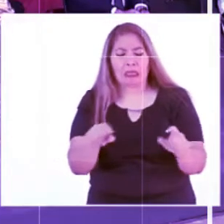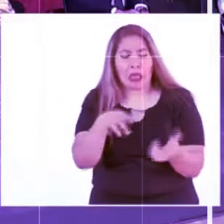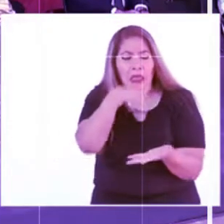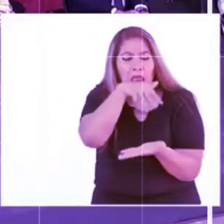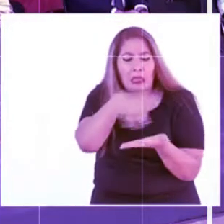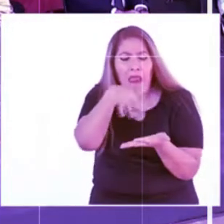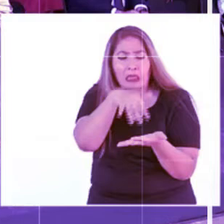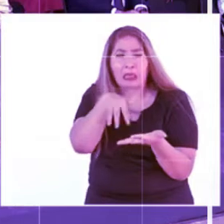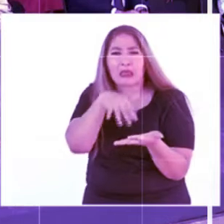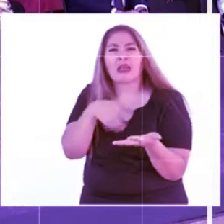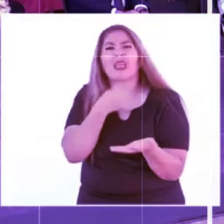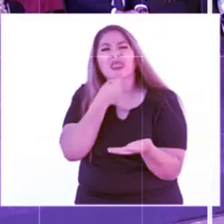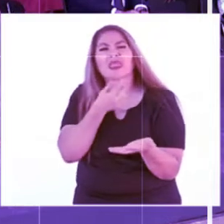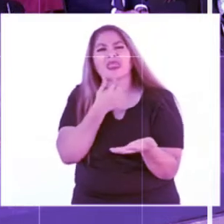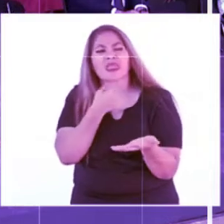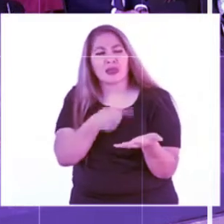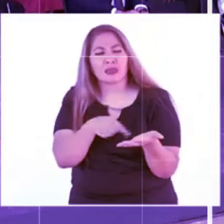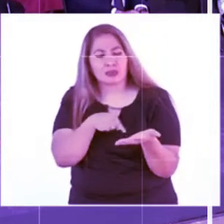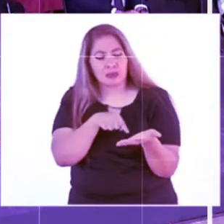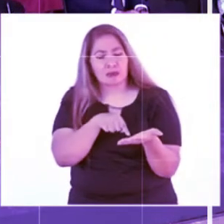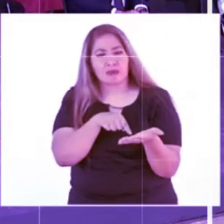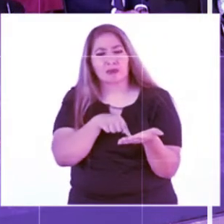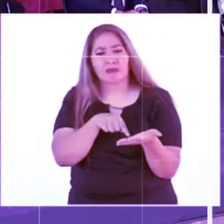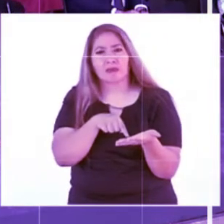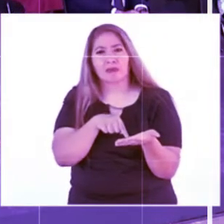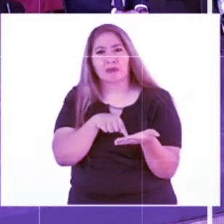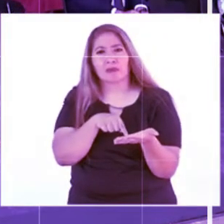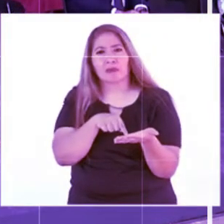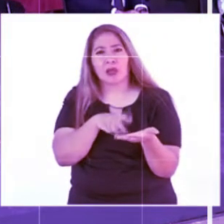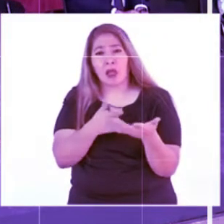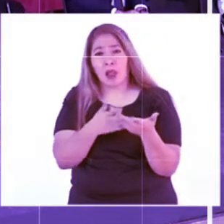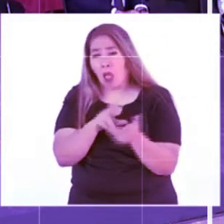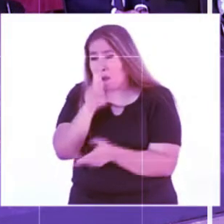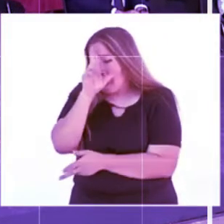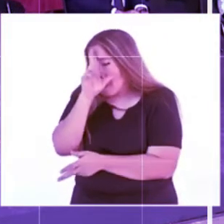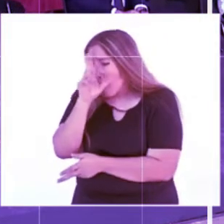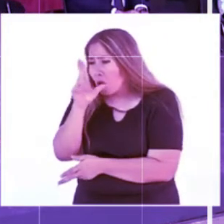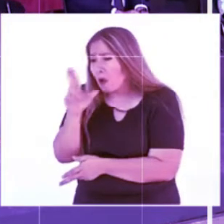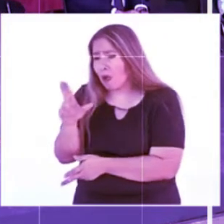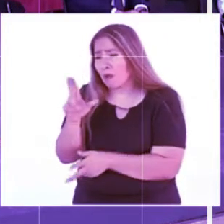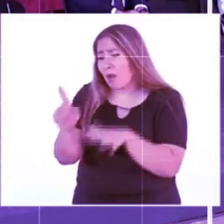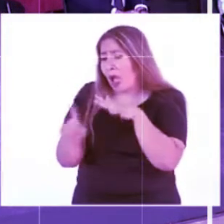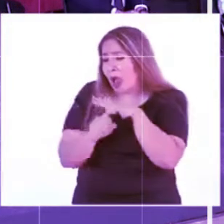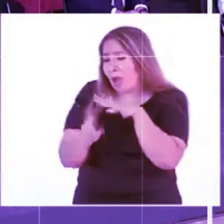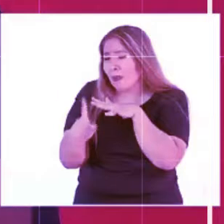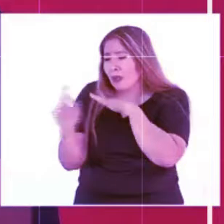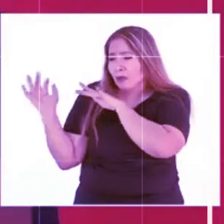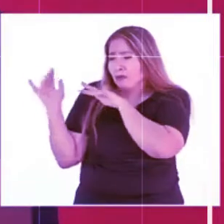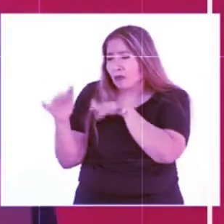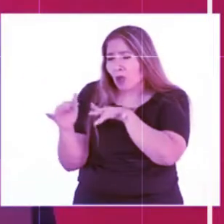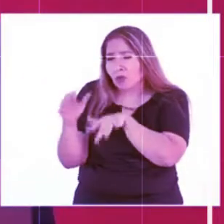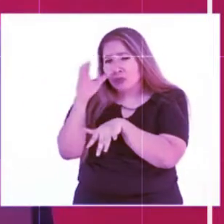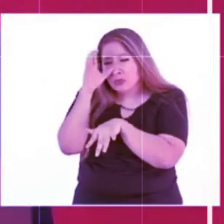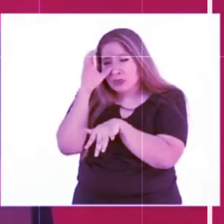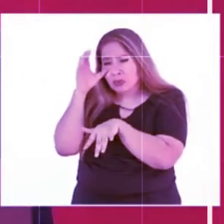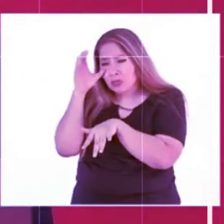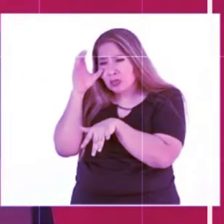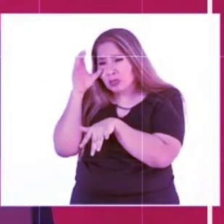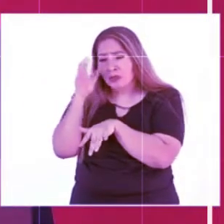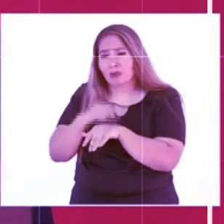lee, cito: la prohibición de la inmigración china es, ante